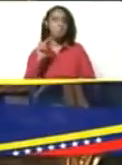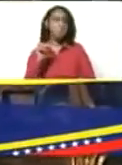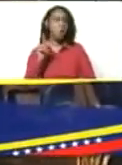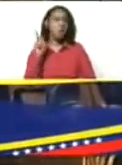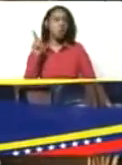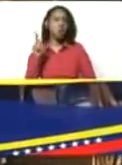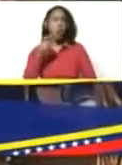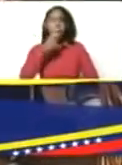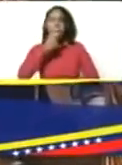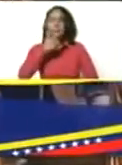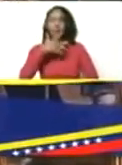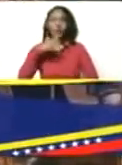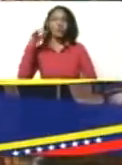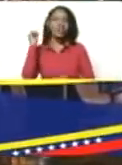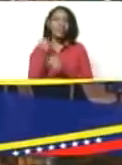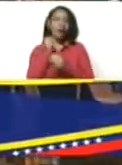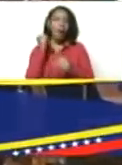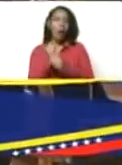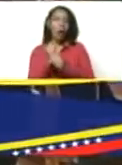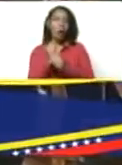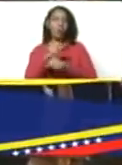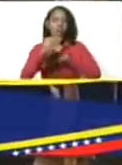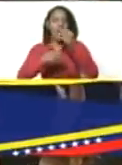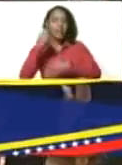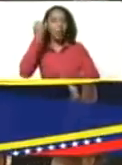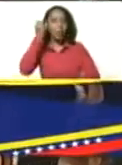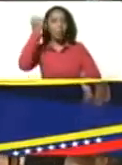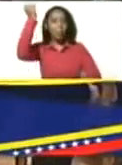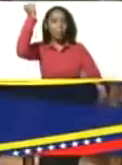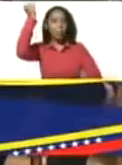su hermosa labor de creador,